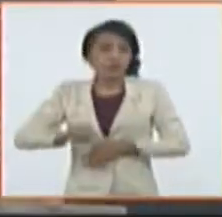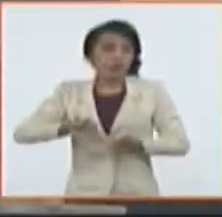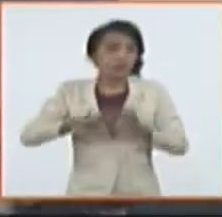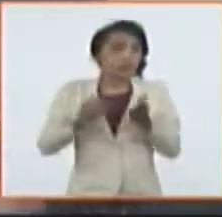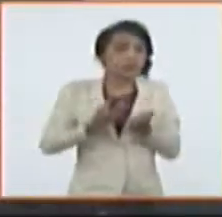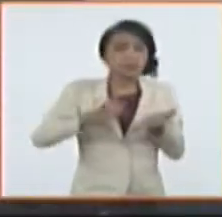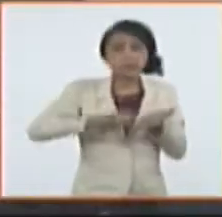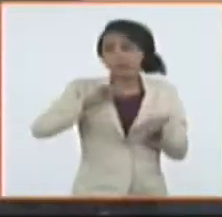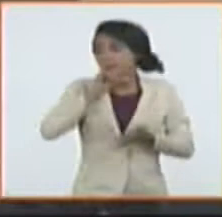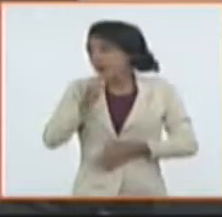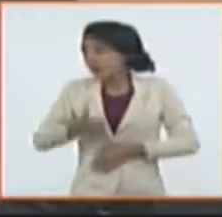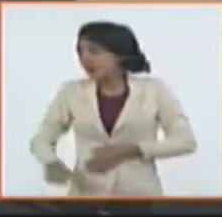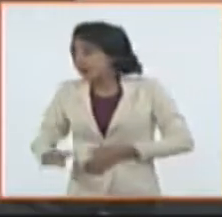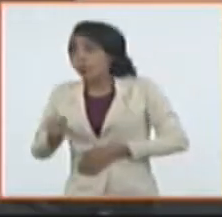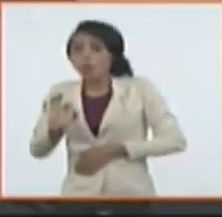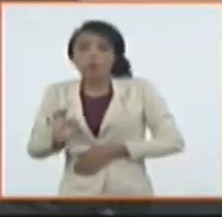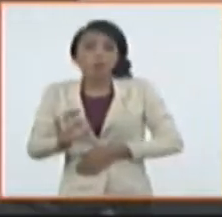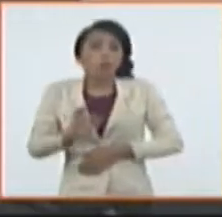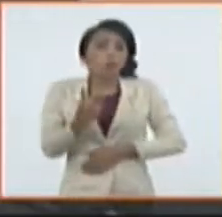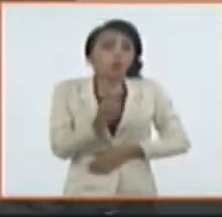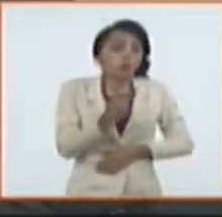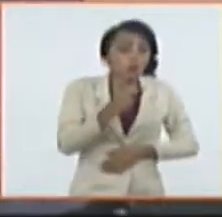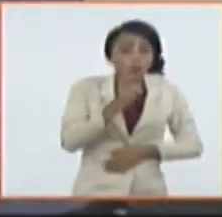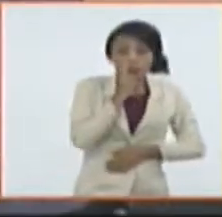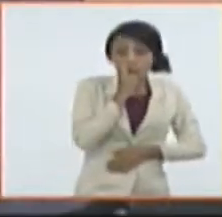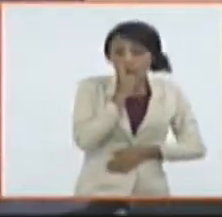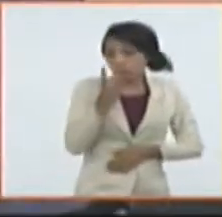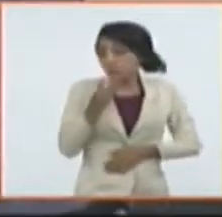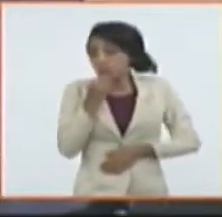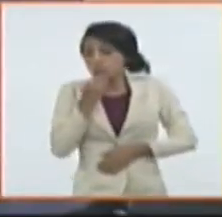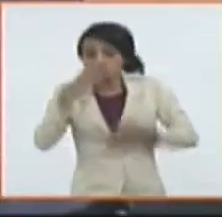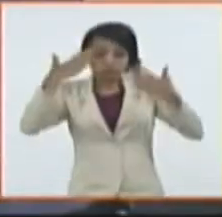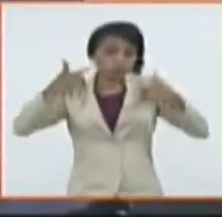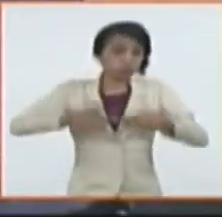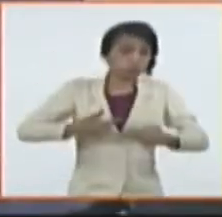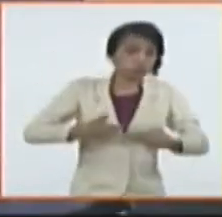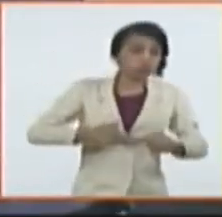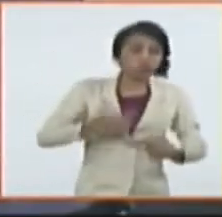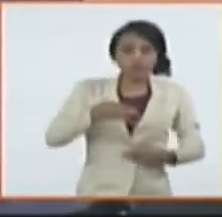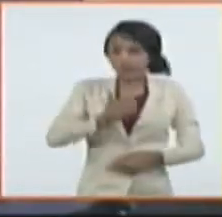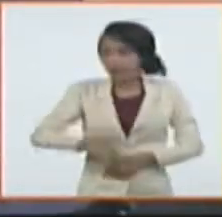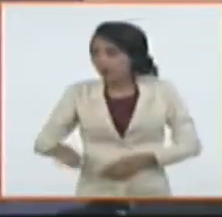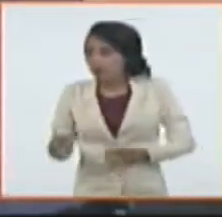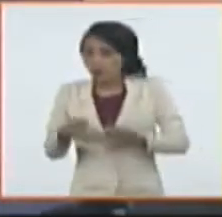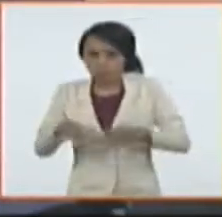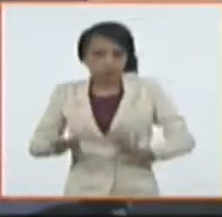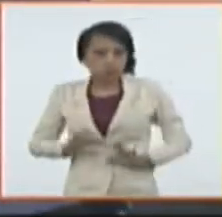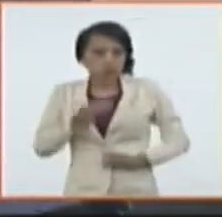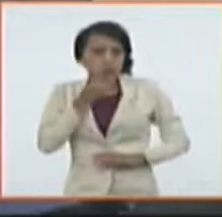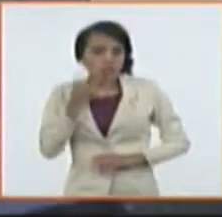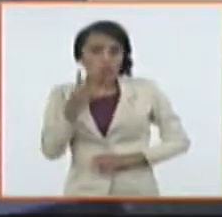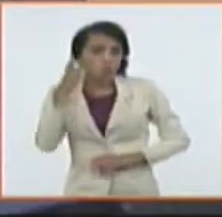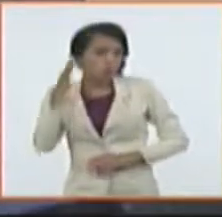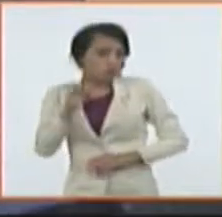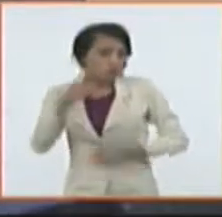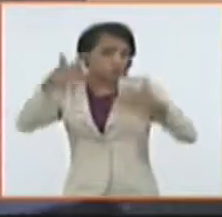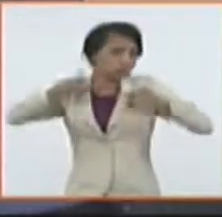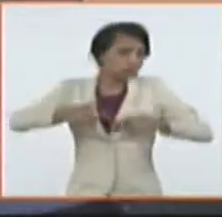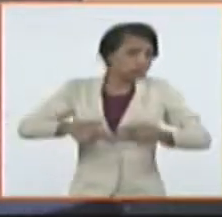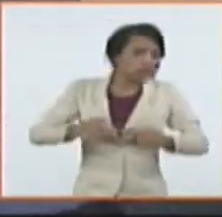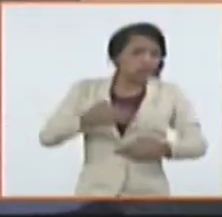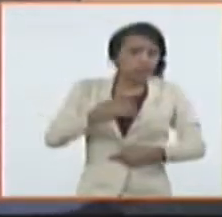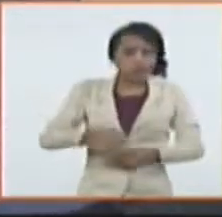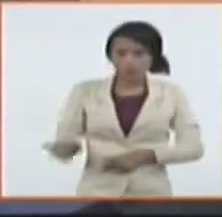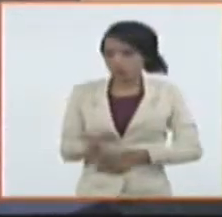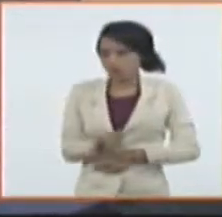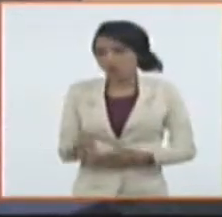para que todo el mundo tenga su espacio en ese código. Entonces, ese elemento de heterogeneidad de la sociedad cubana tenemos que tenerlo presente, porque nada de lo que